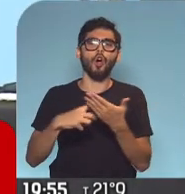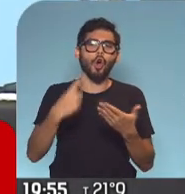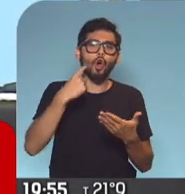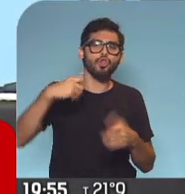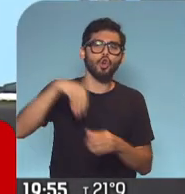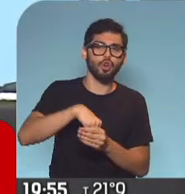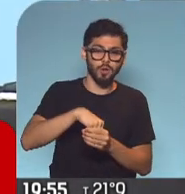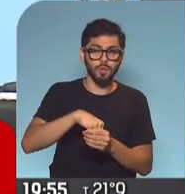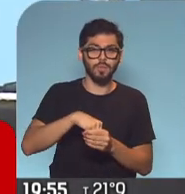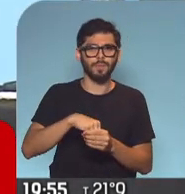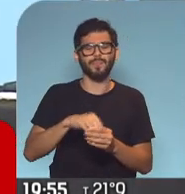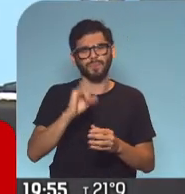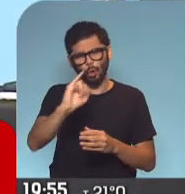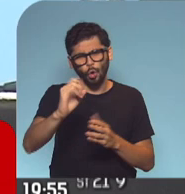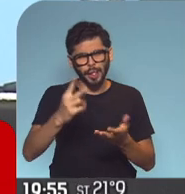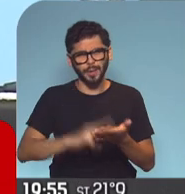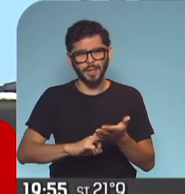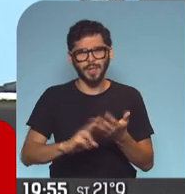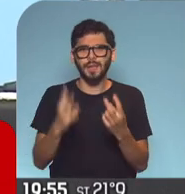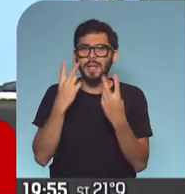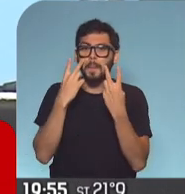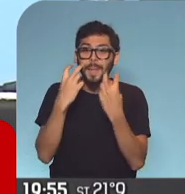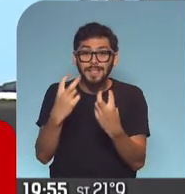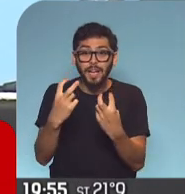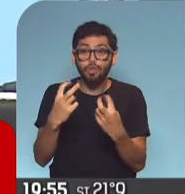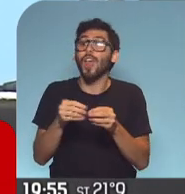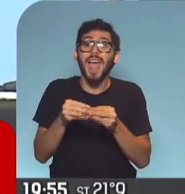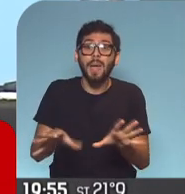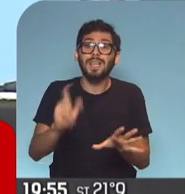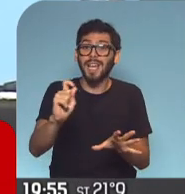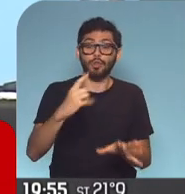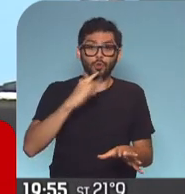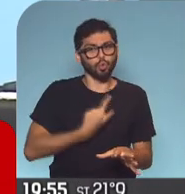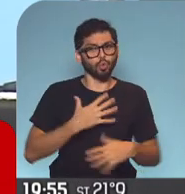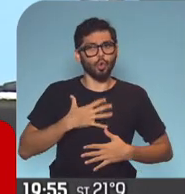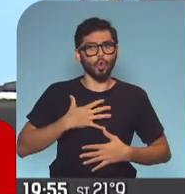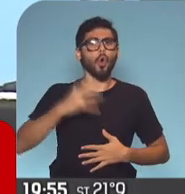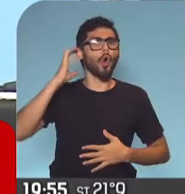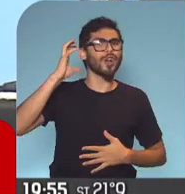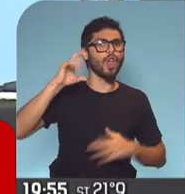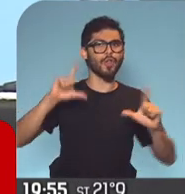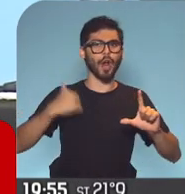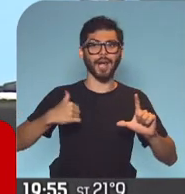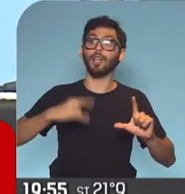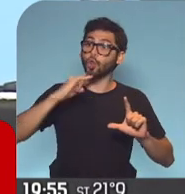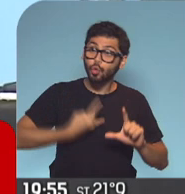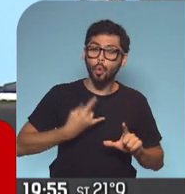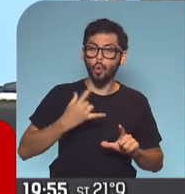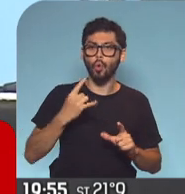esta investigación se arranca desde Radio y Televisión Argentina. Para que no queden dudas,